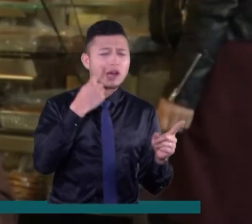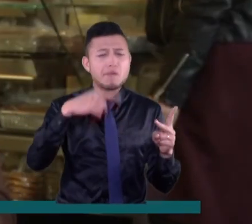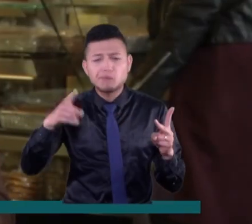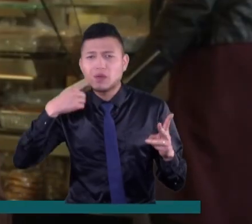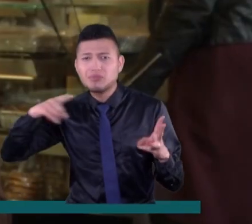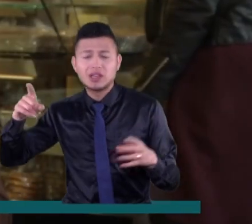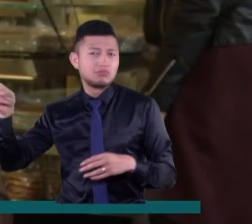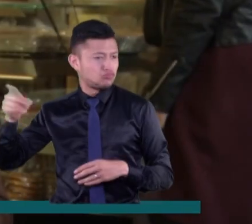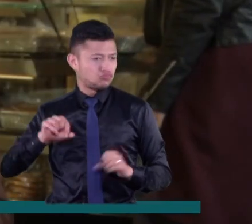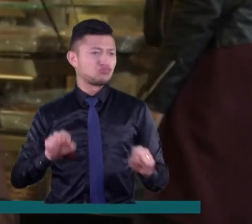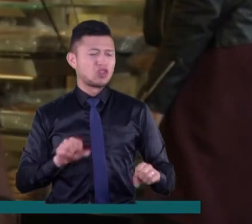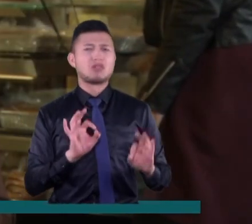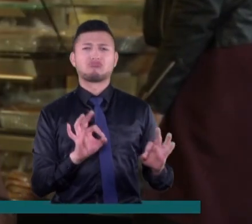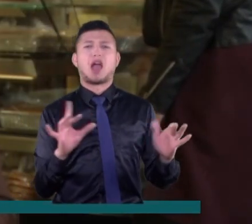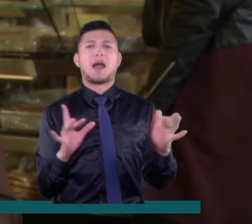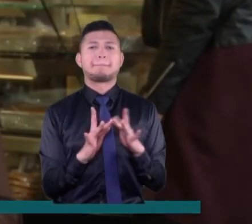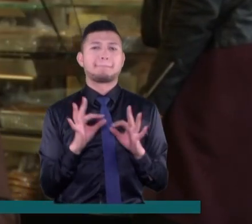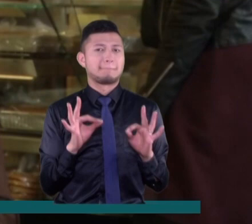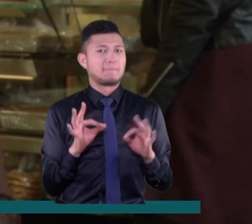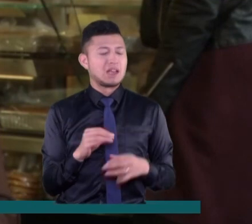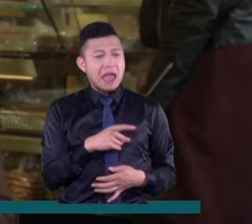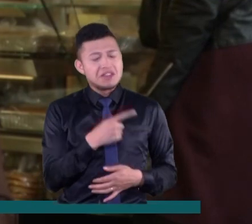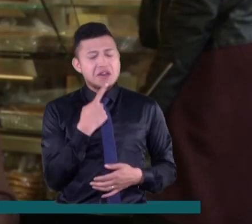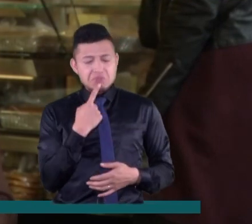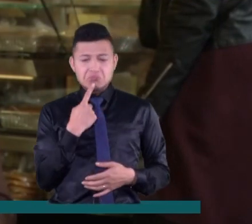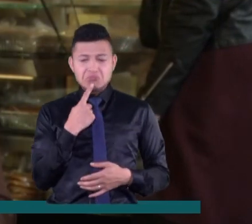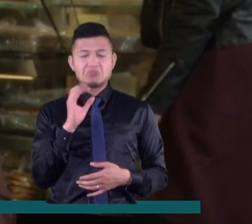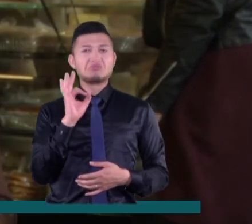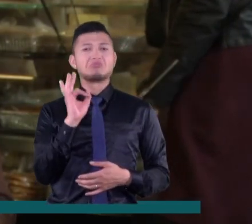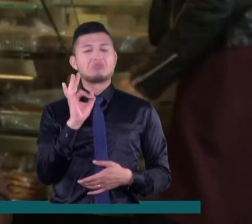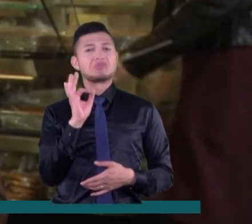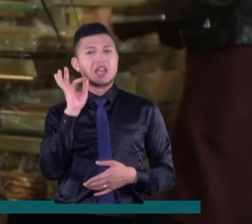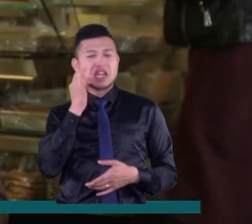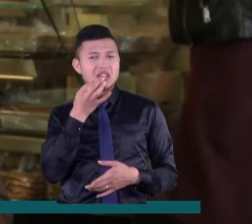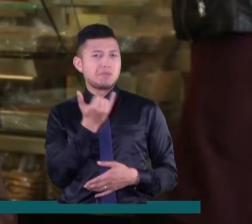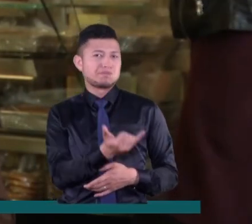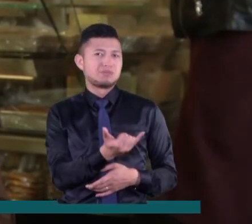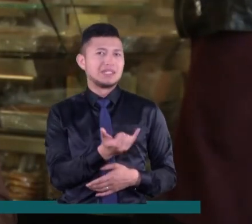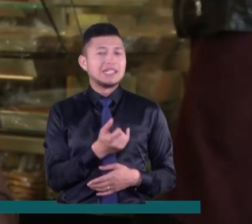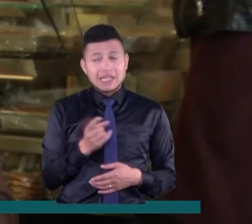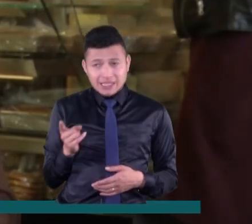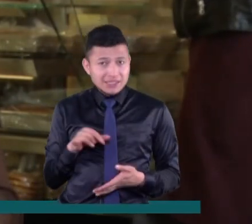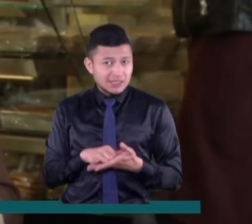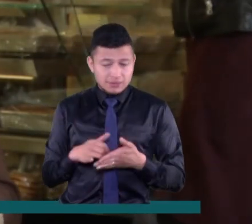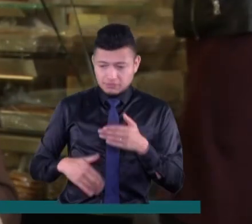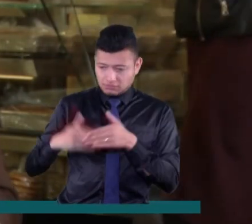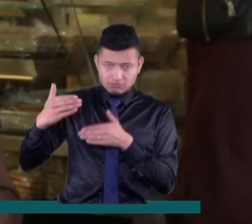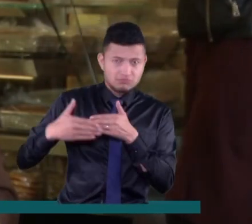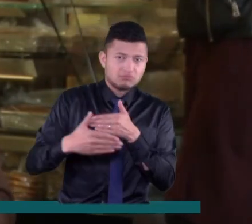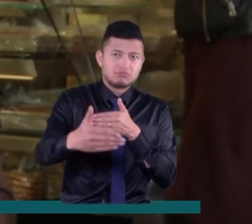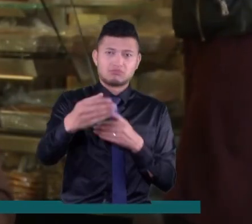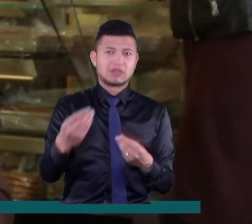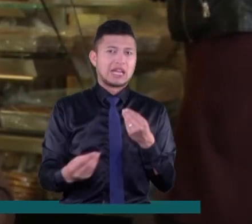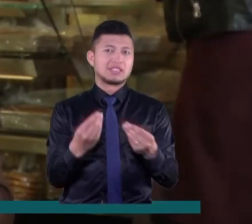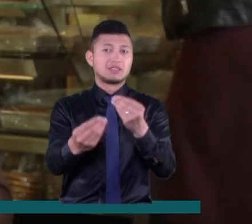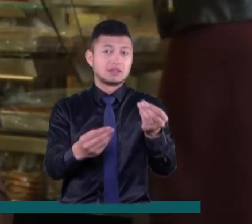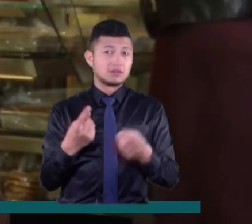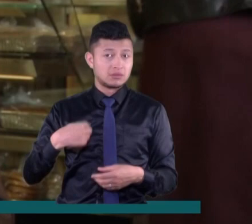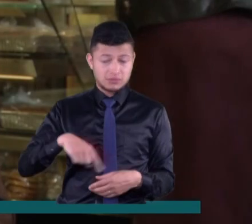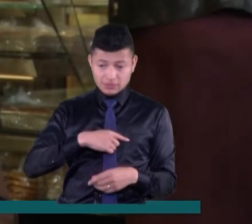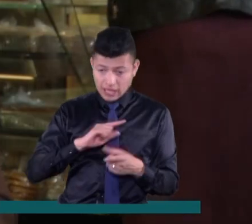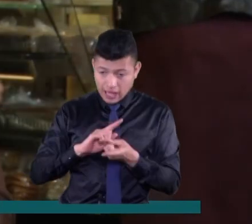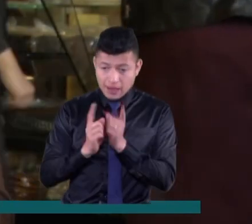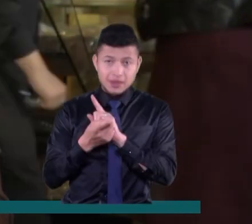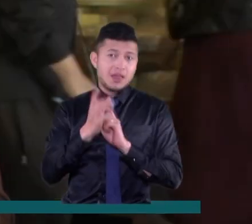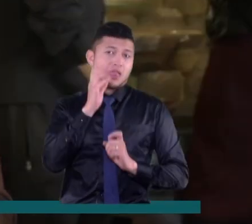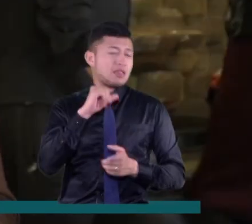otra, entonces ya dijeron, no, sí, estas, me parece que estas ya están muy deliciosas, entonces desde ahí ya empezamos a hacerlas, y no las